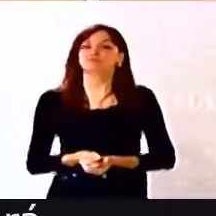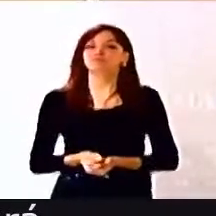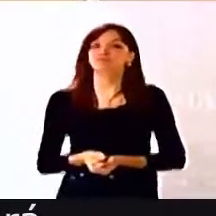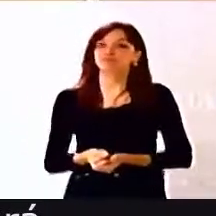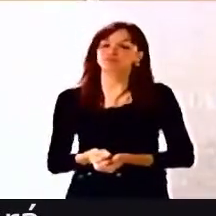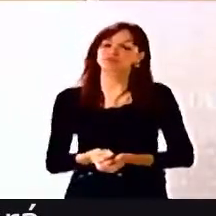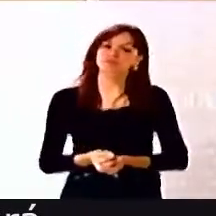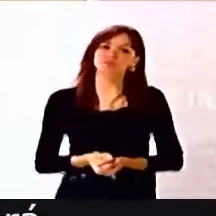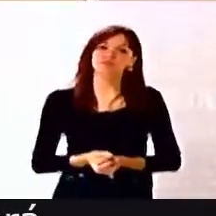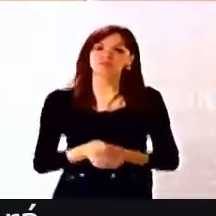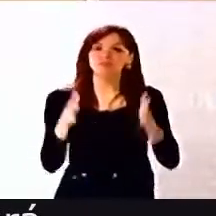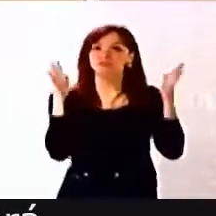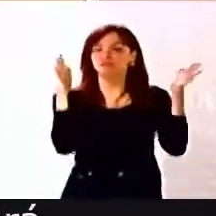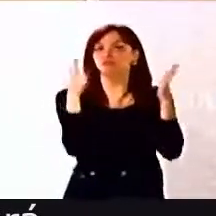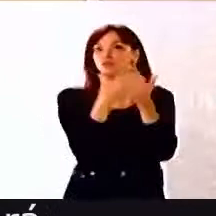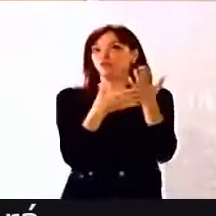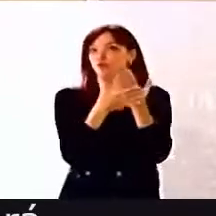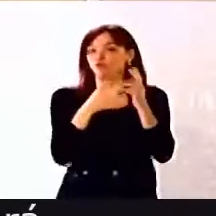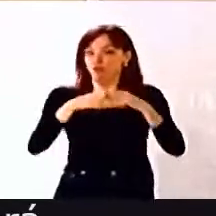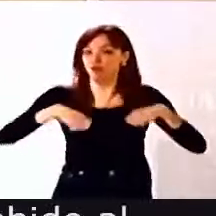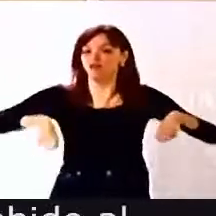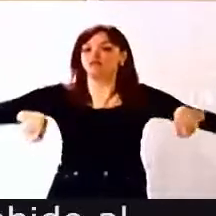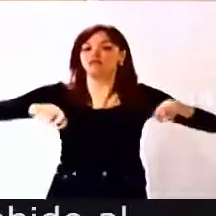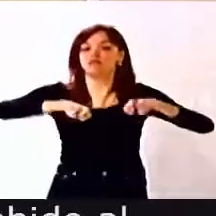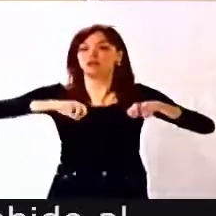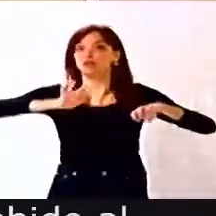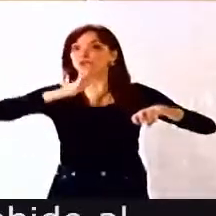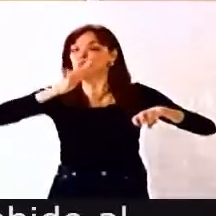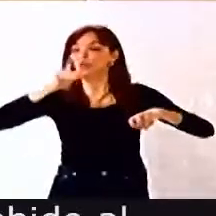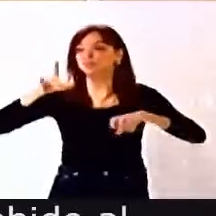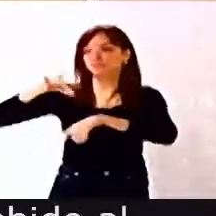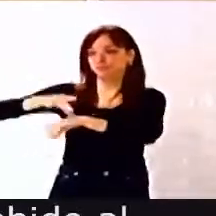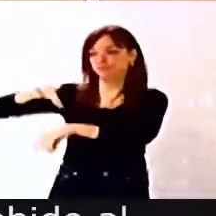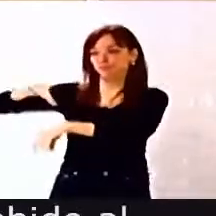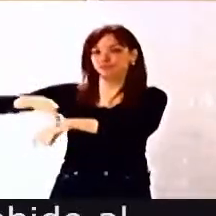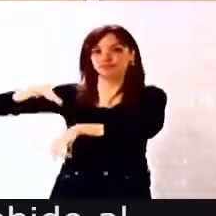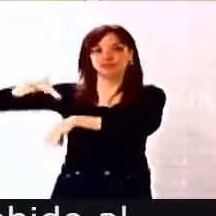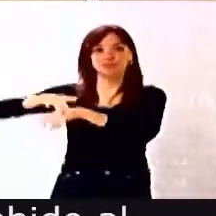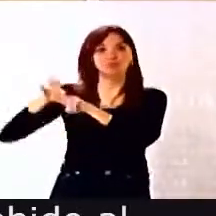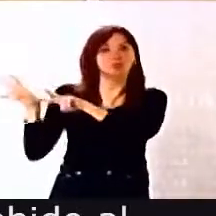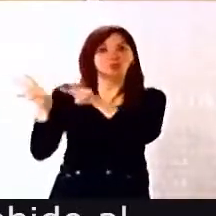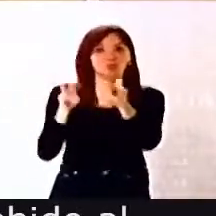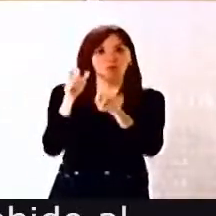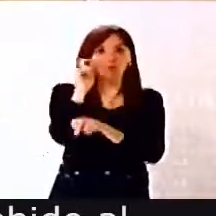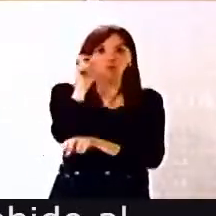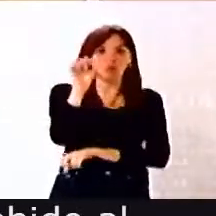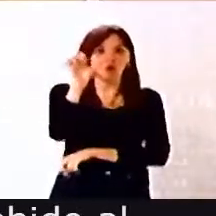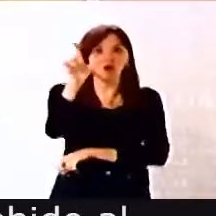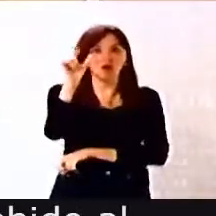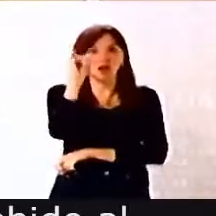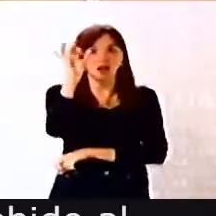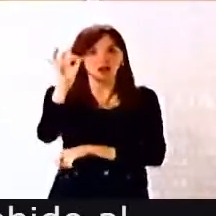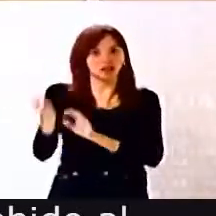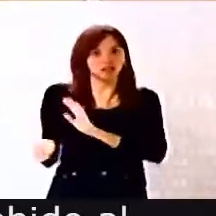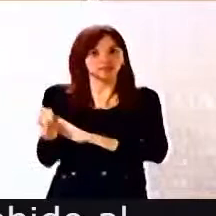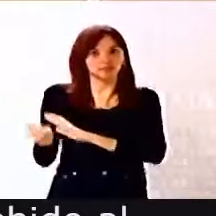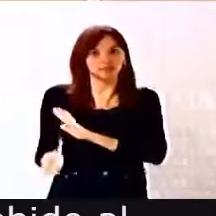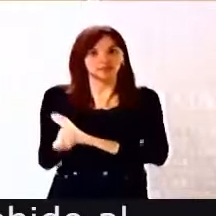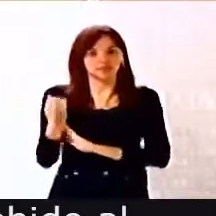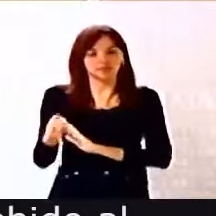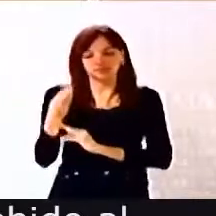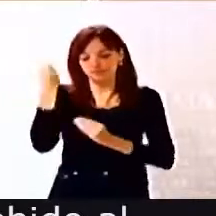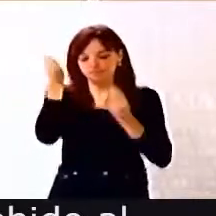debido al comportamiento de la aparición de nuevos casos en Eljas,